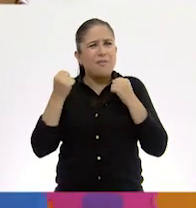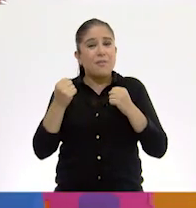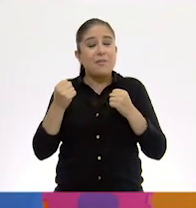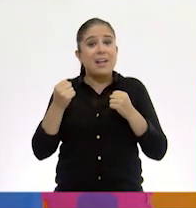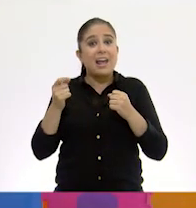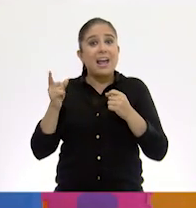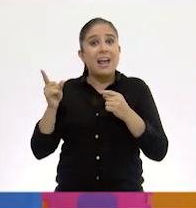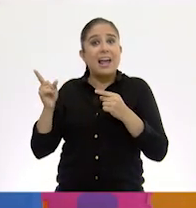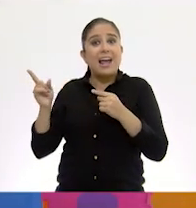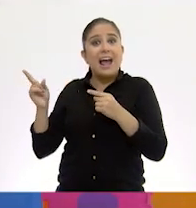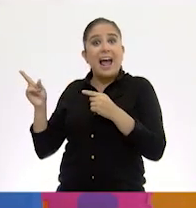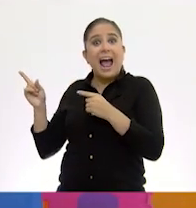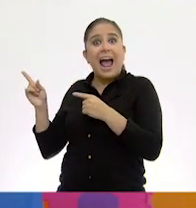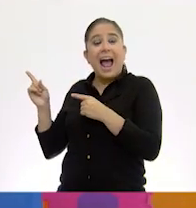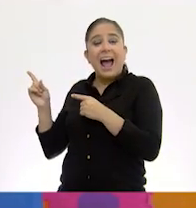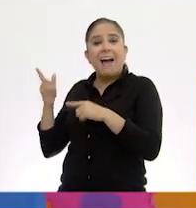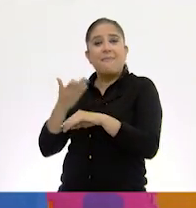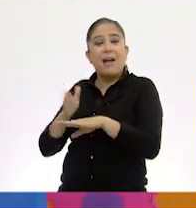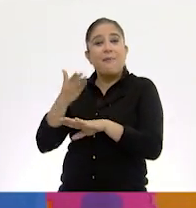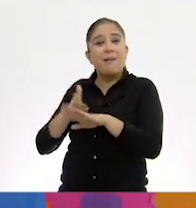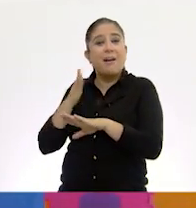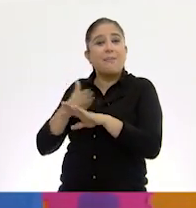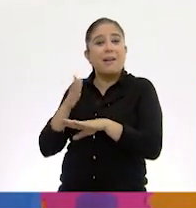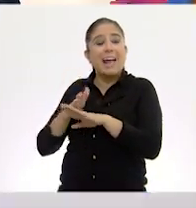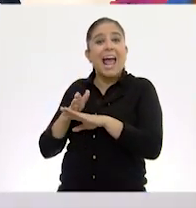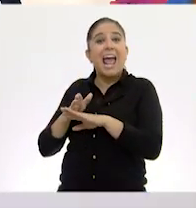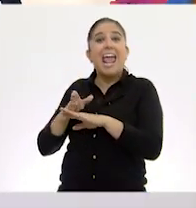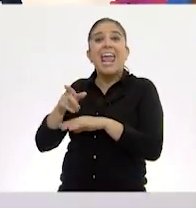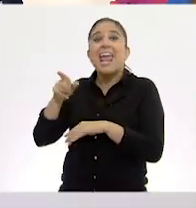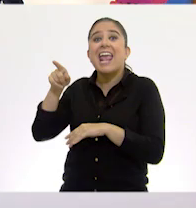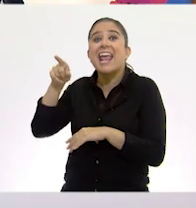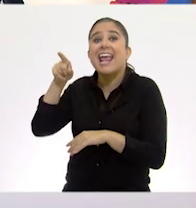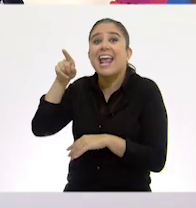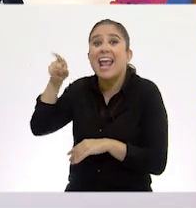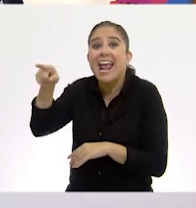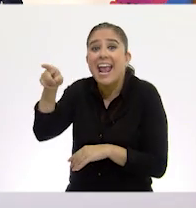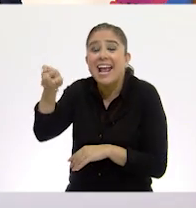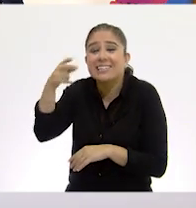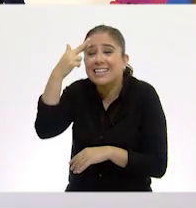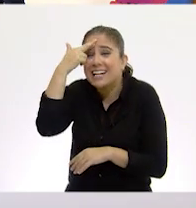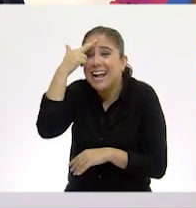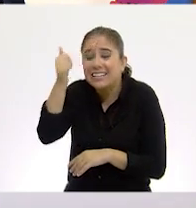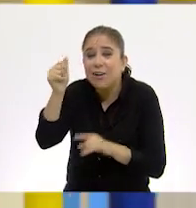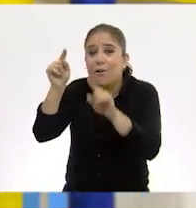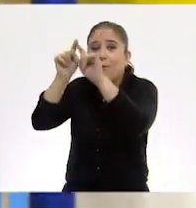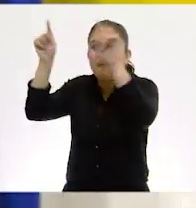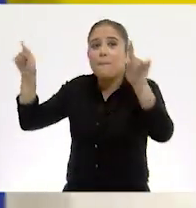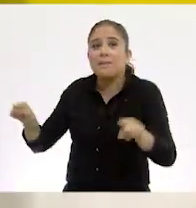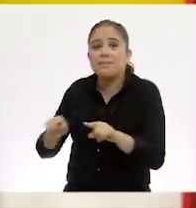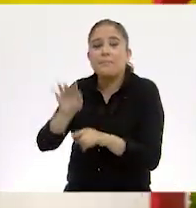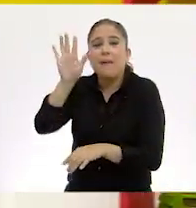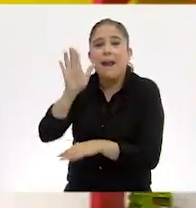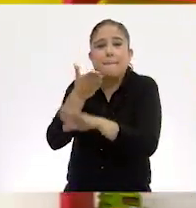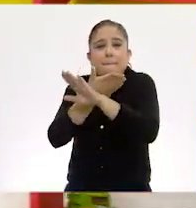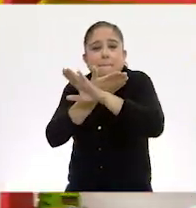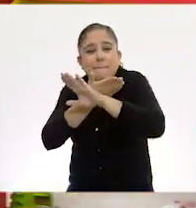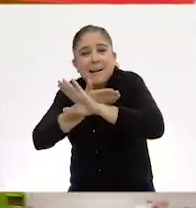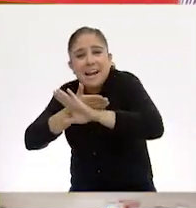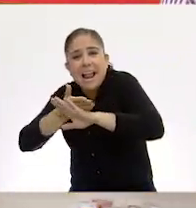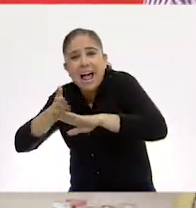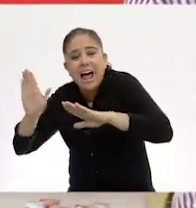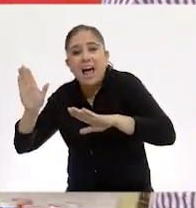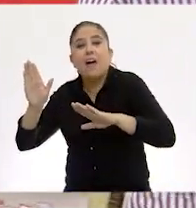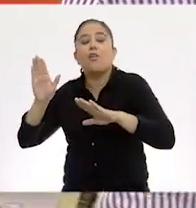blanco. Ah, lo acabo ¿qué estás de viendo? Ver. ¡Es eso! ¡Tienen razón! El pizarrón. Sí, esto es